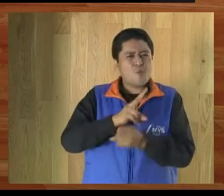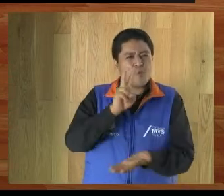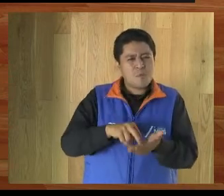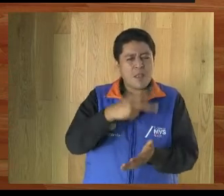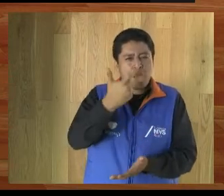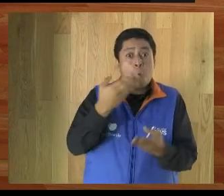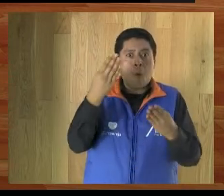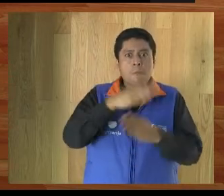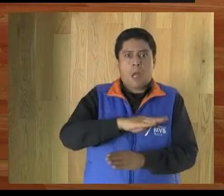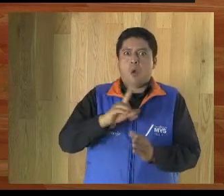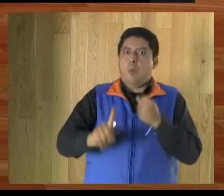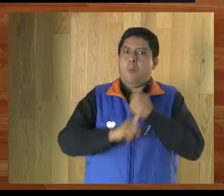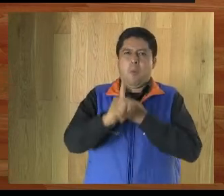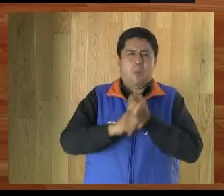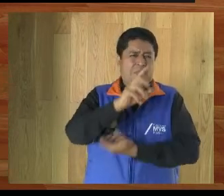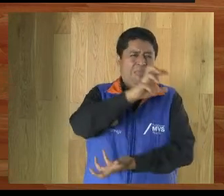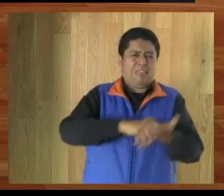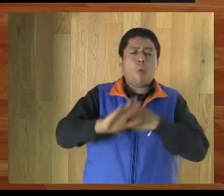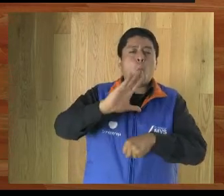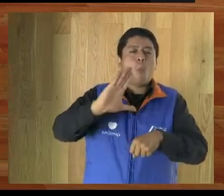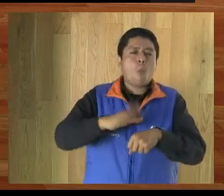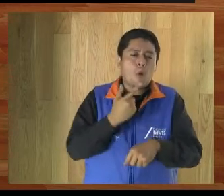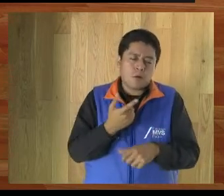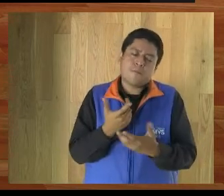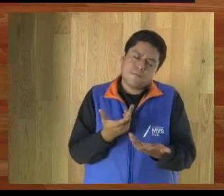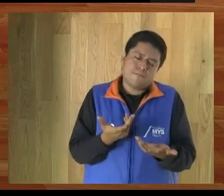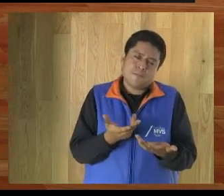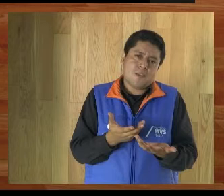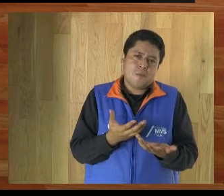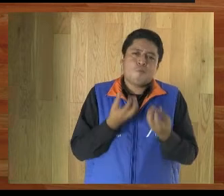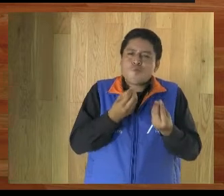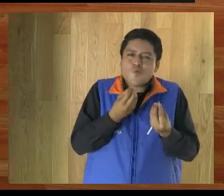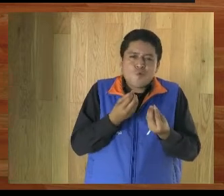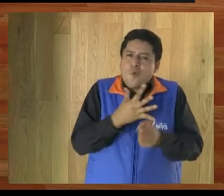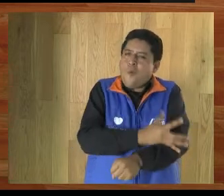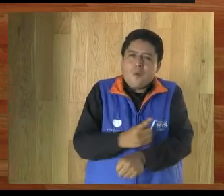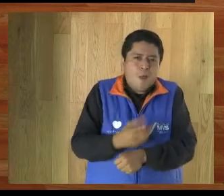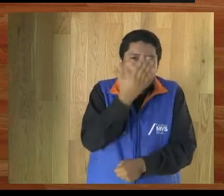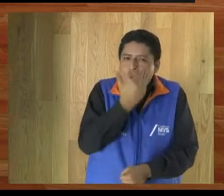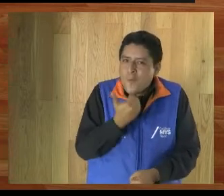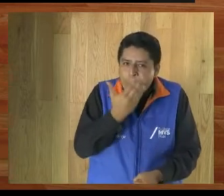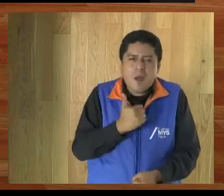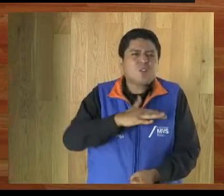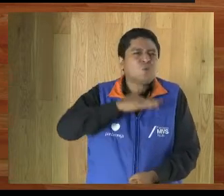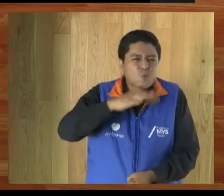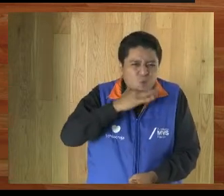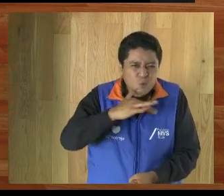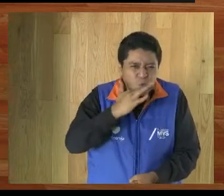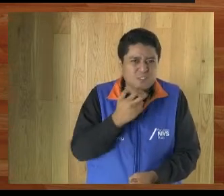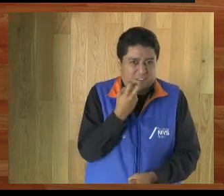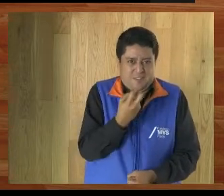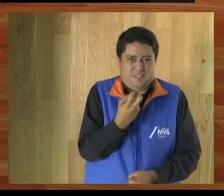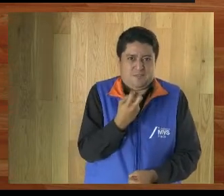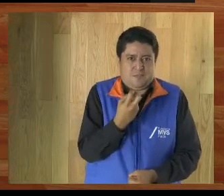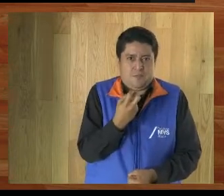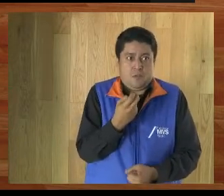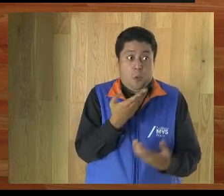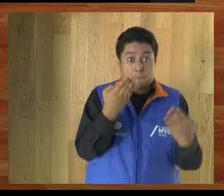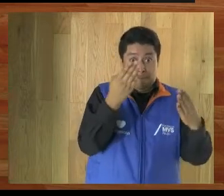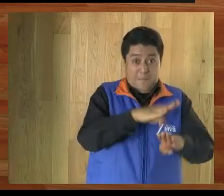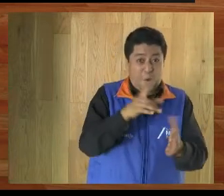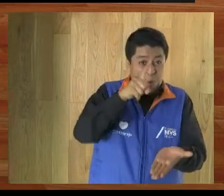viene precisamente por las malas prácticas en el mundo de las finanzas. Entonces, el buen gobierno, el buen gobierno de esos